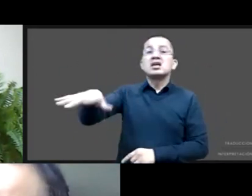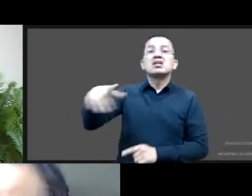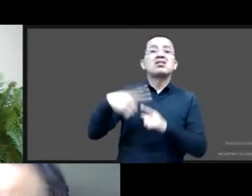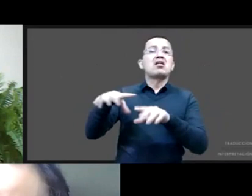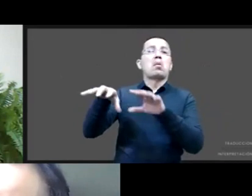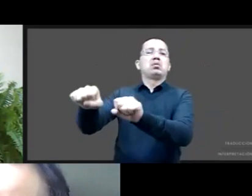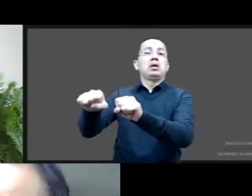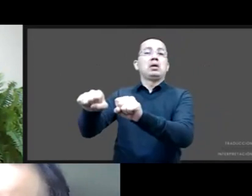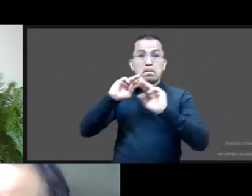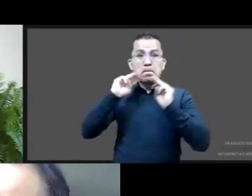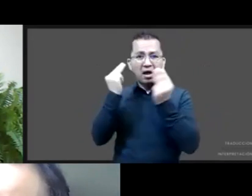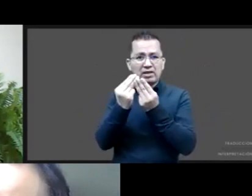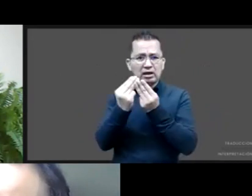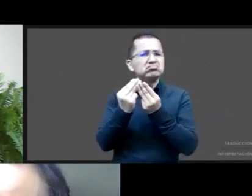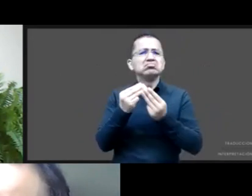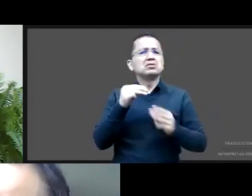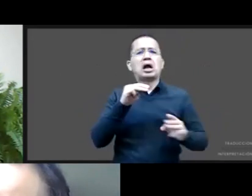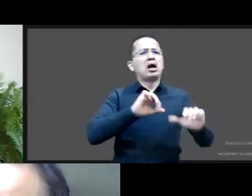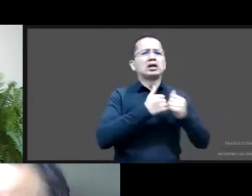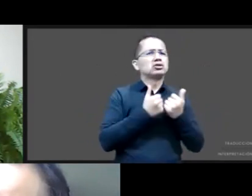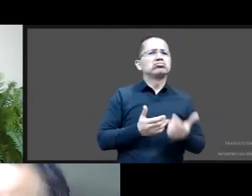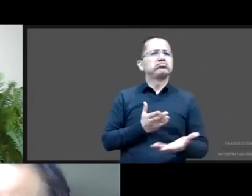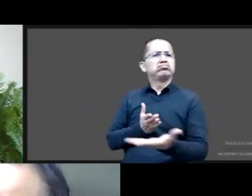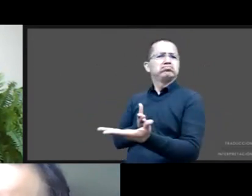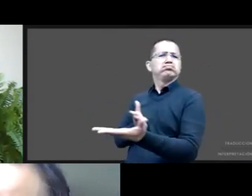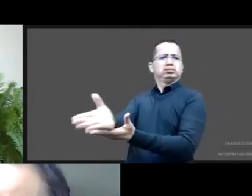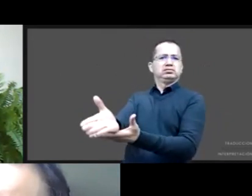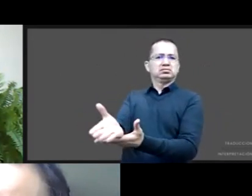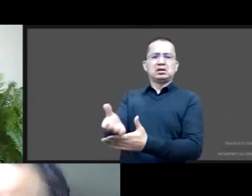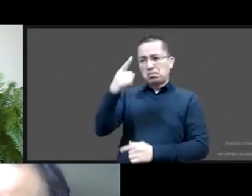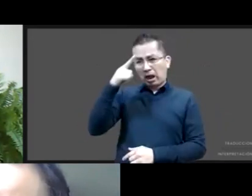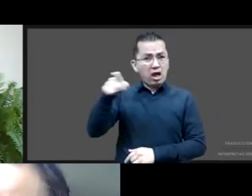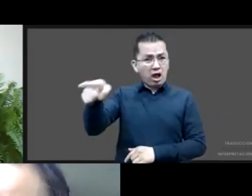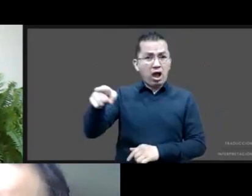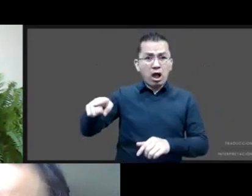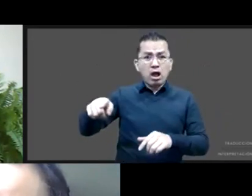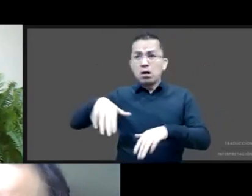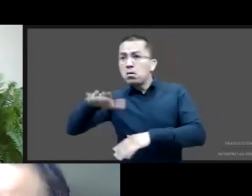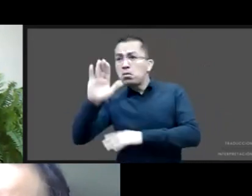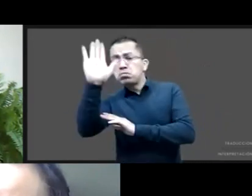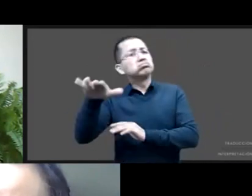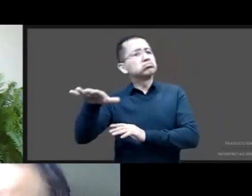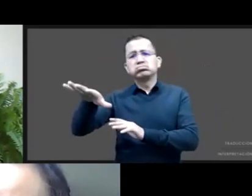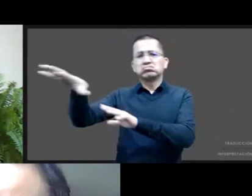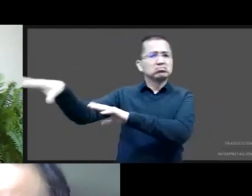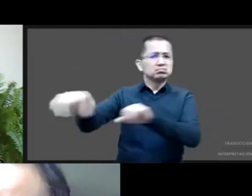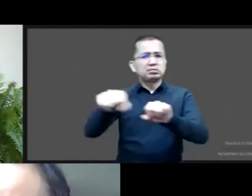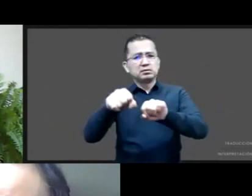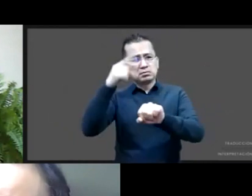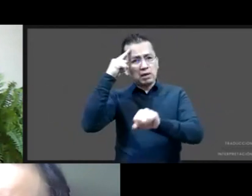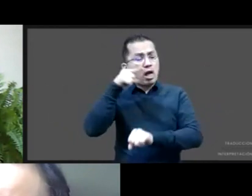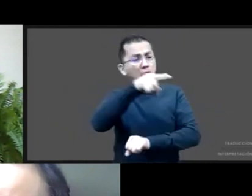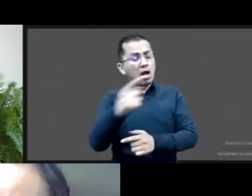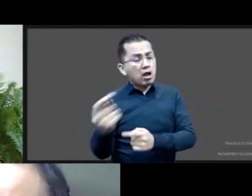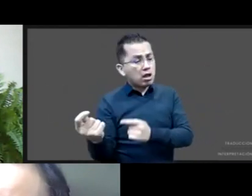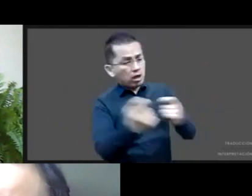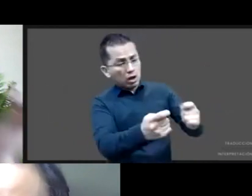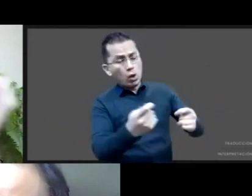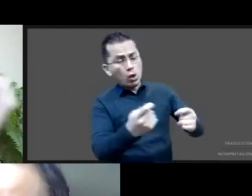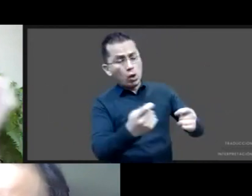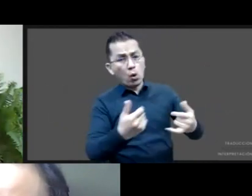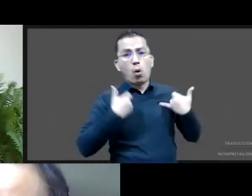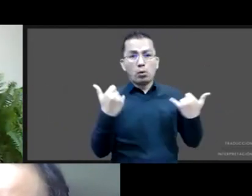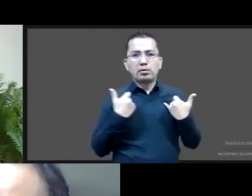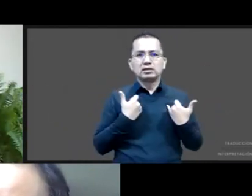los jóvenes ahí y sin embargo van a quitarle la cancha para regresársela a los jóvenes que la autogestionen muy interesante como